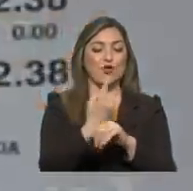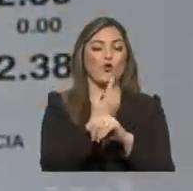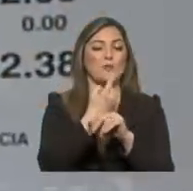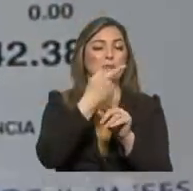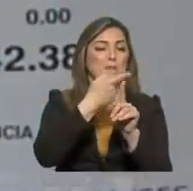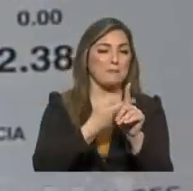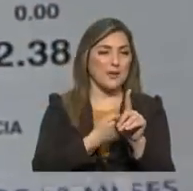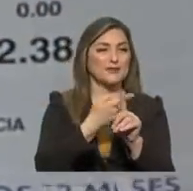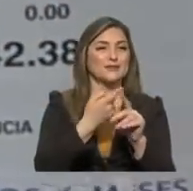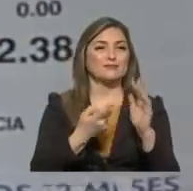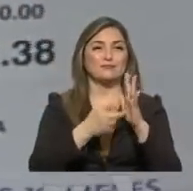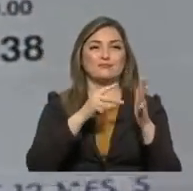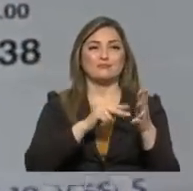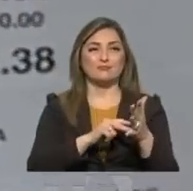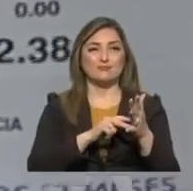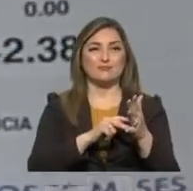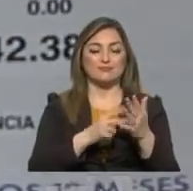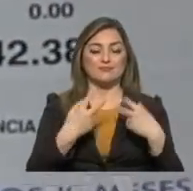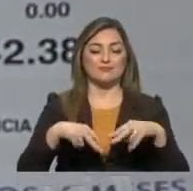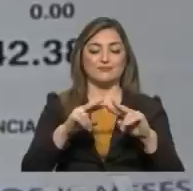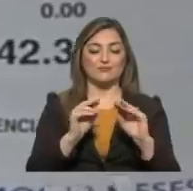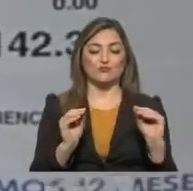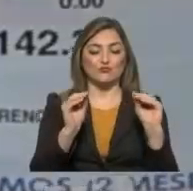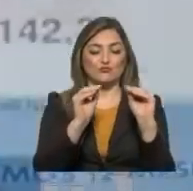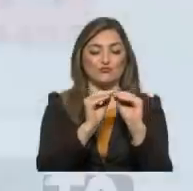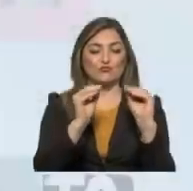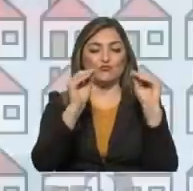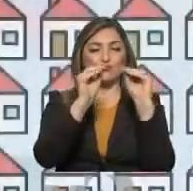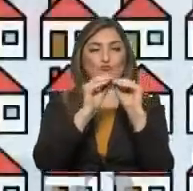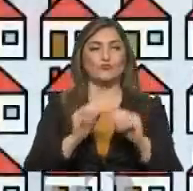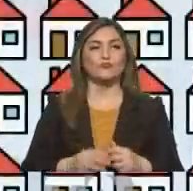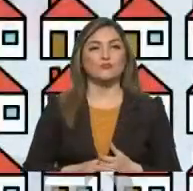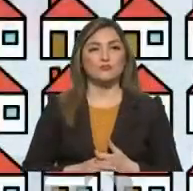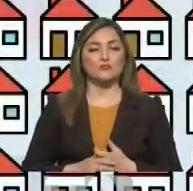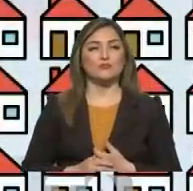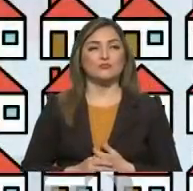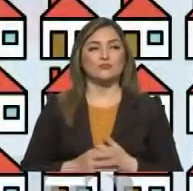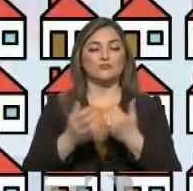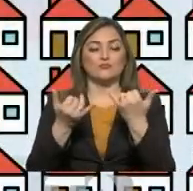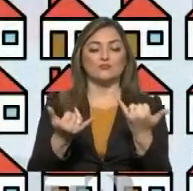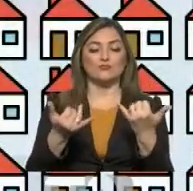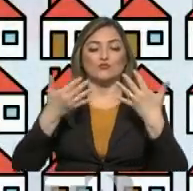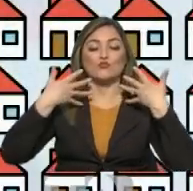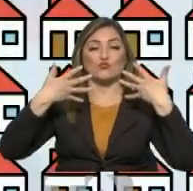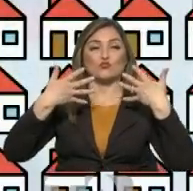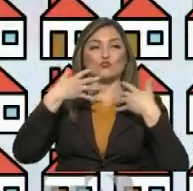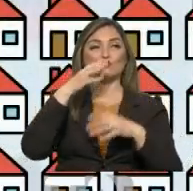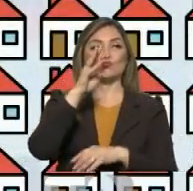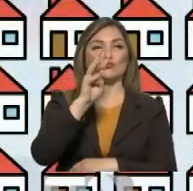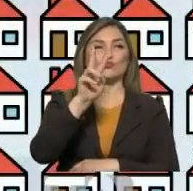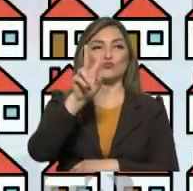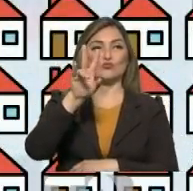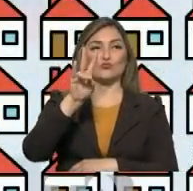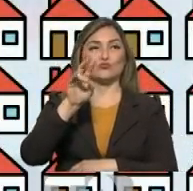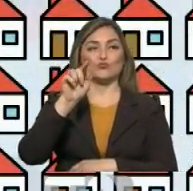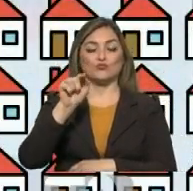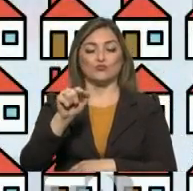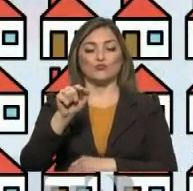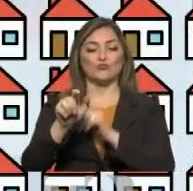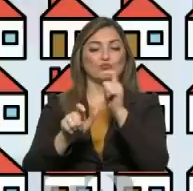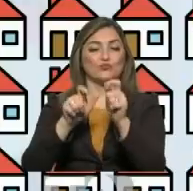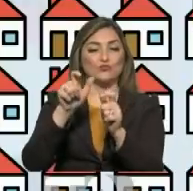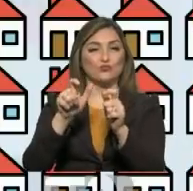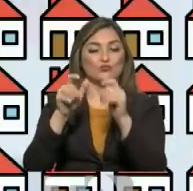mes, lo que hace que se duplique el precio de sus planillas. Actualmente en Guayaquil, de los 627.000